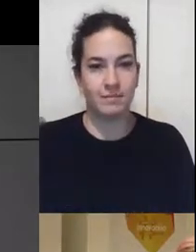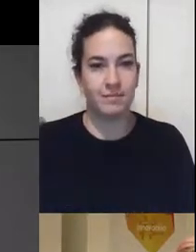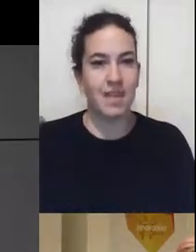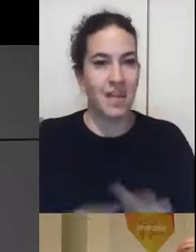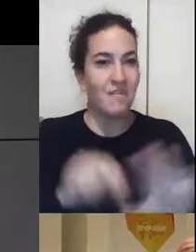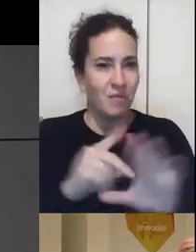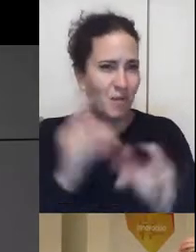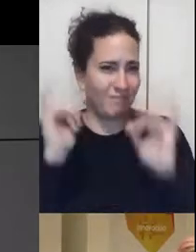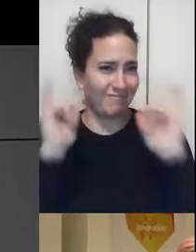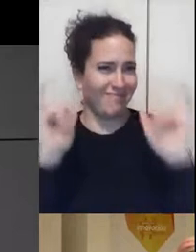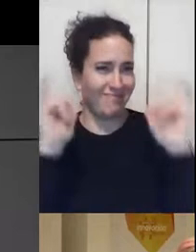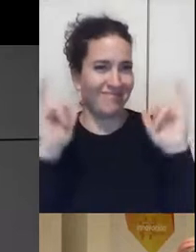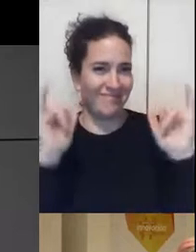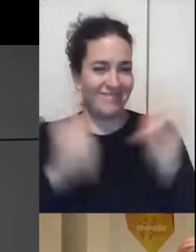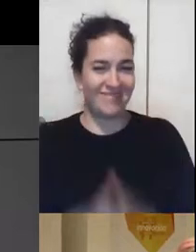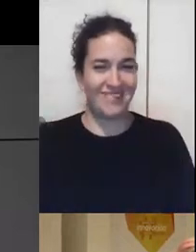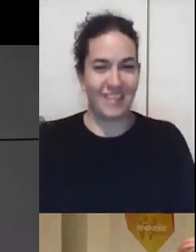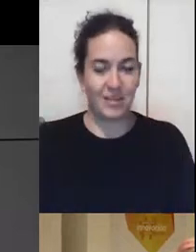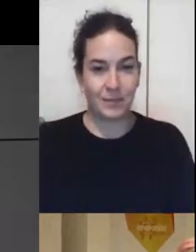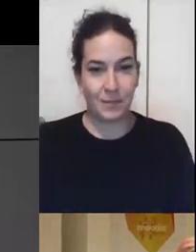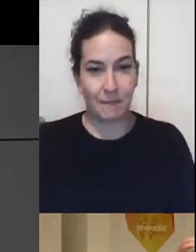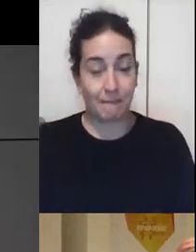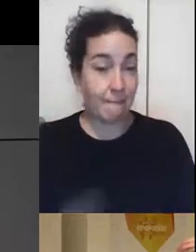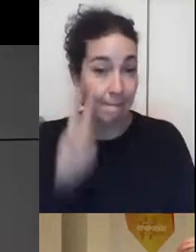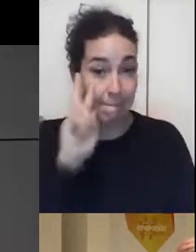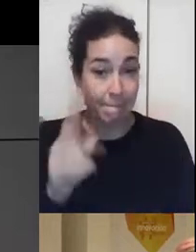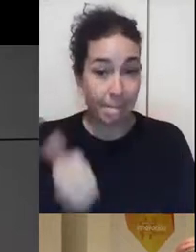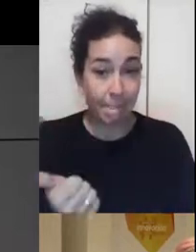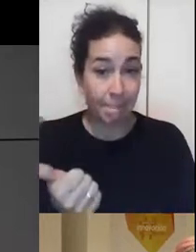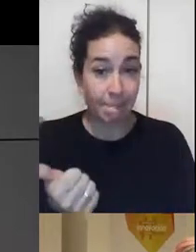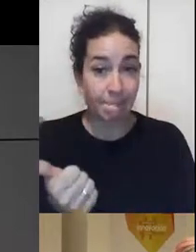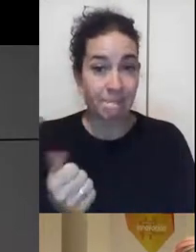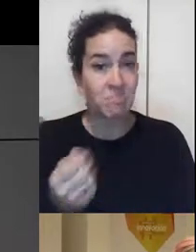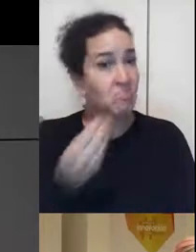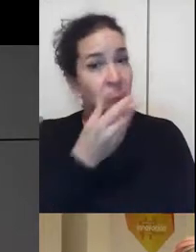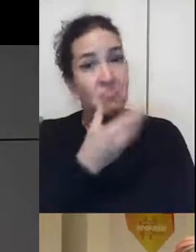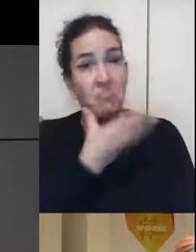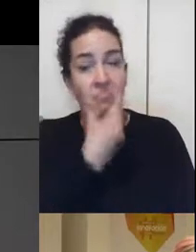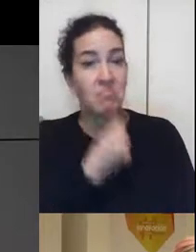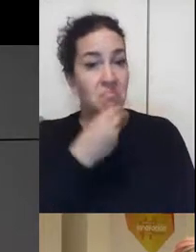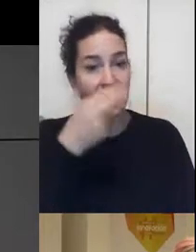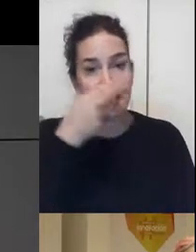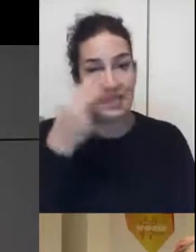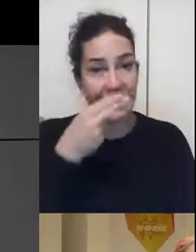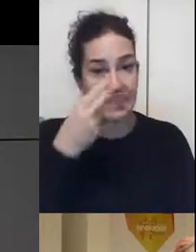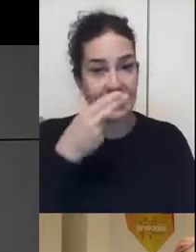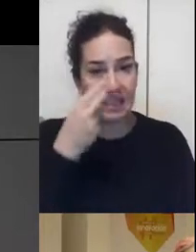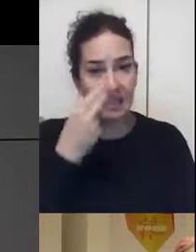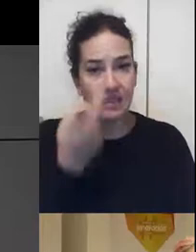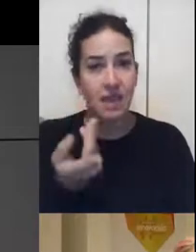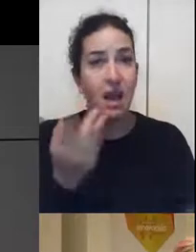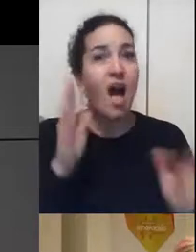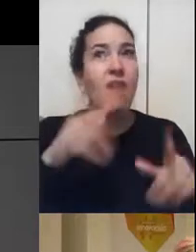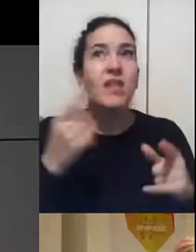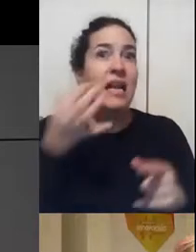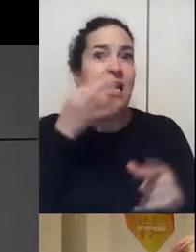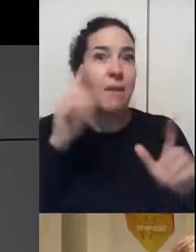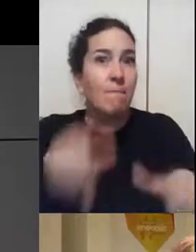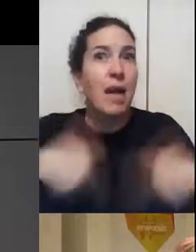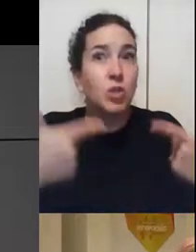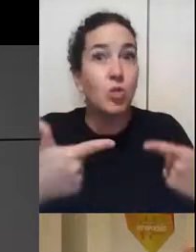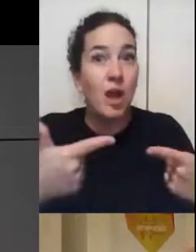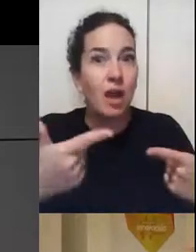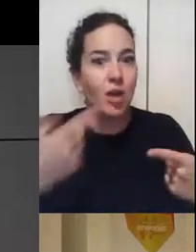lo pasaron fenomenal y ya veis, tiene un aspecto bastante interesante y además no dejan de ser residuos que estamos